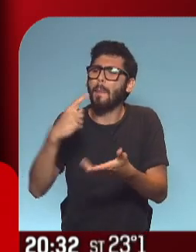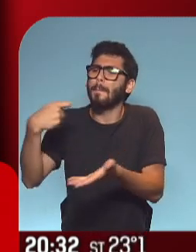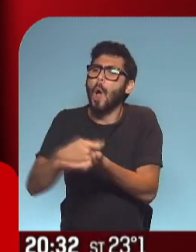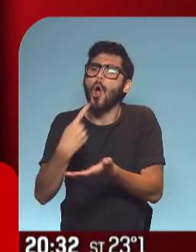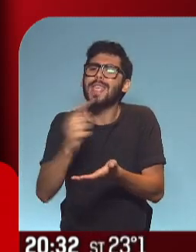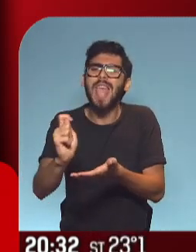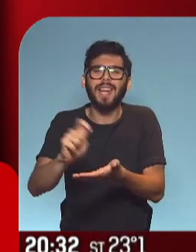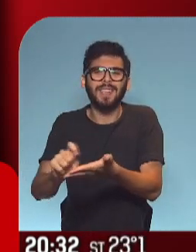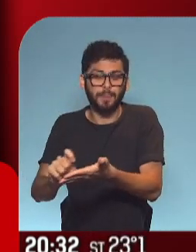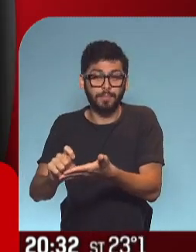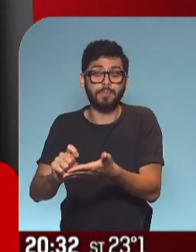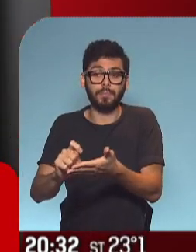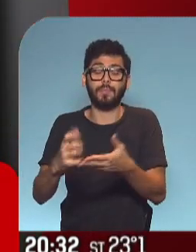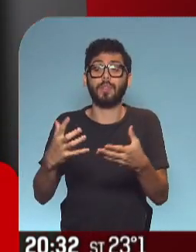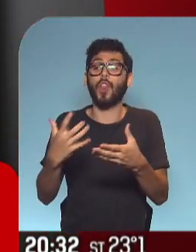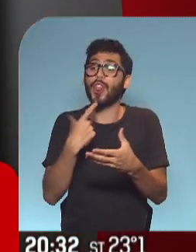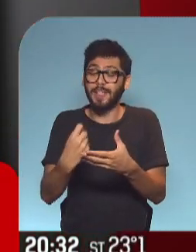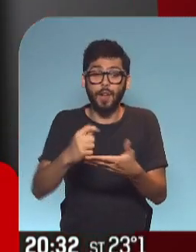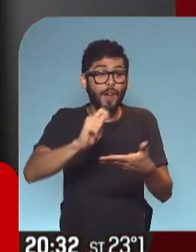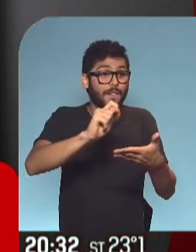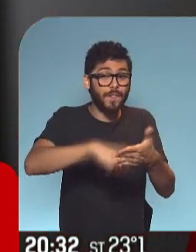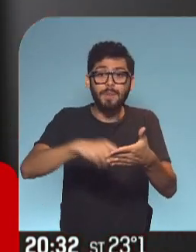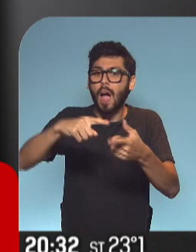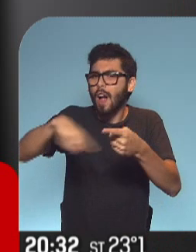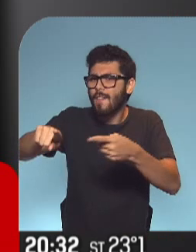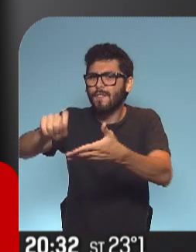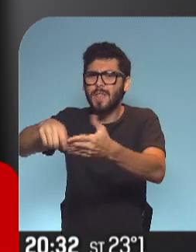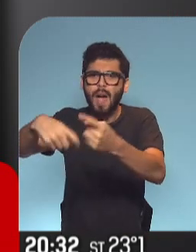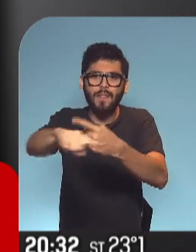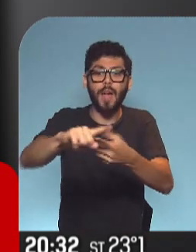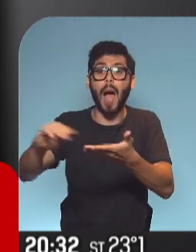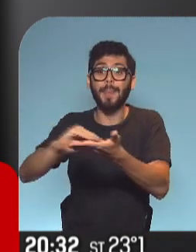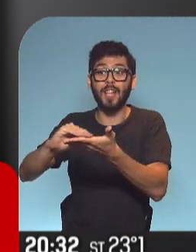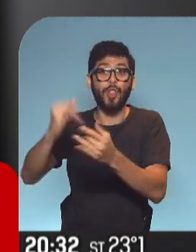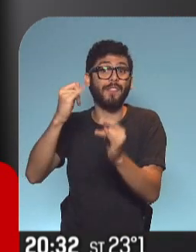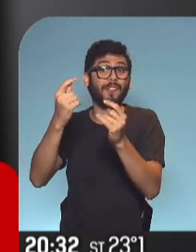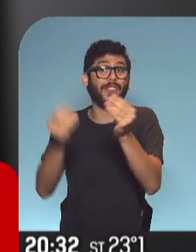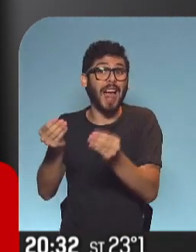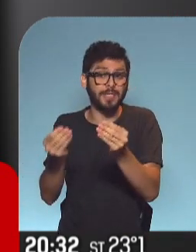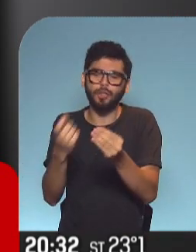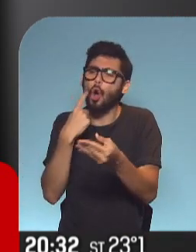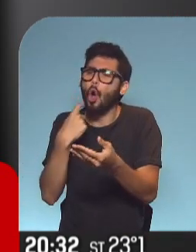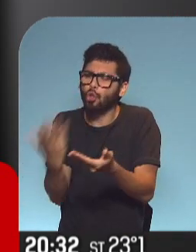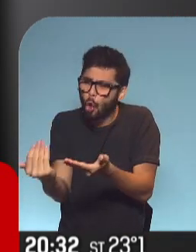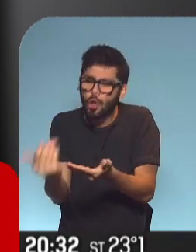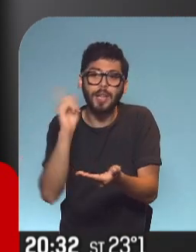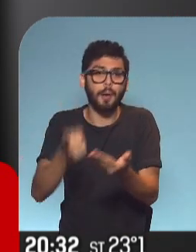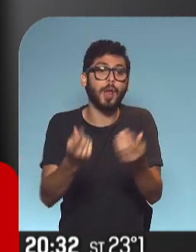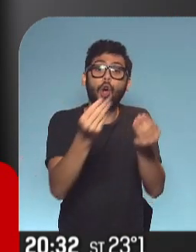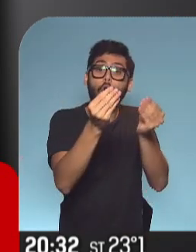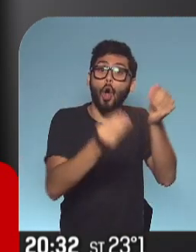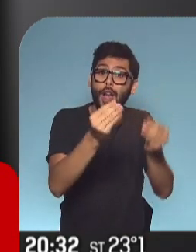requirió que establecida la cadena de firmas y controles de la dirección de administración y finanzas como así también de contaduría y tesorería